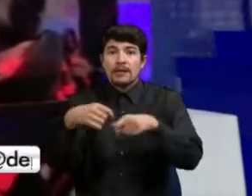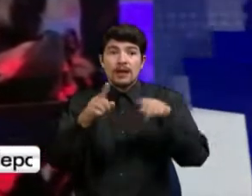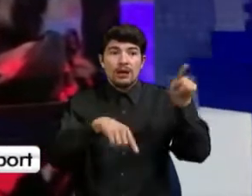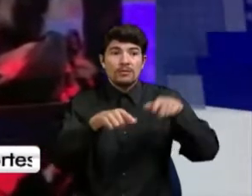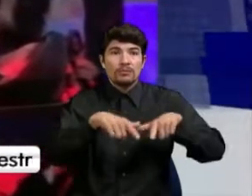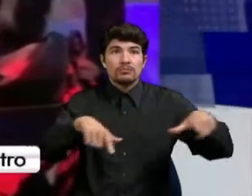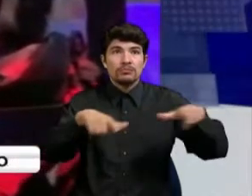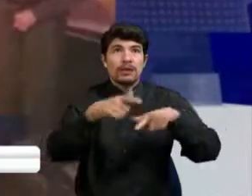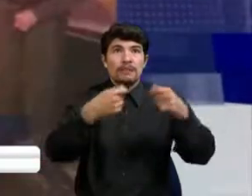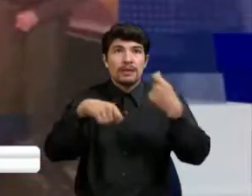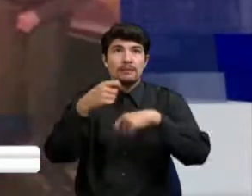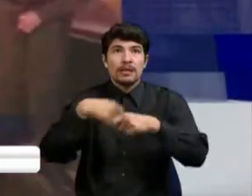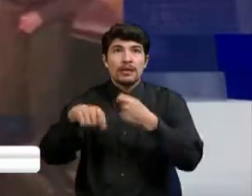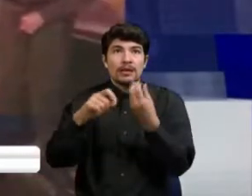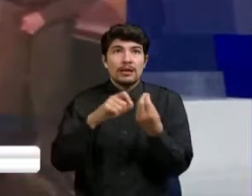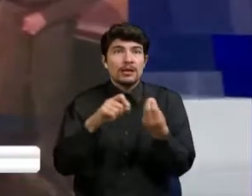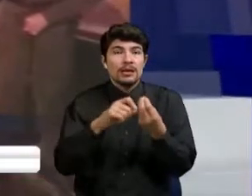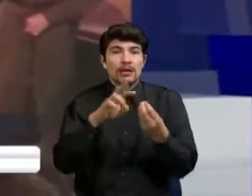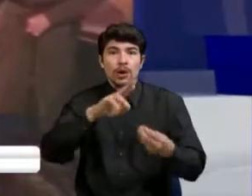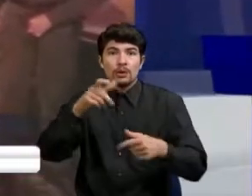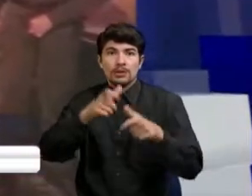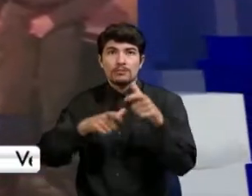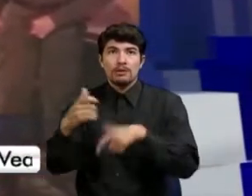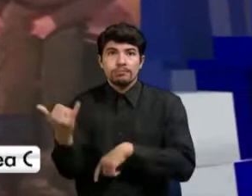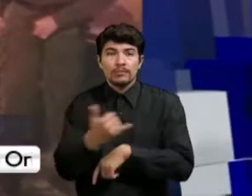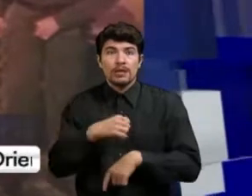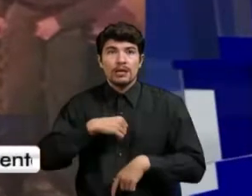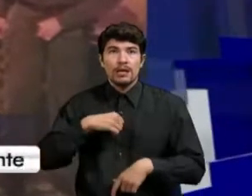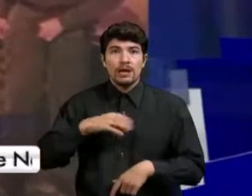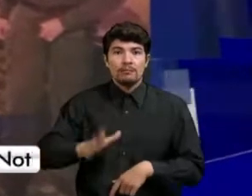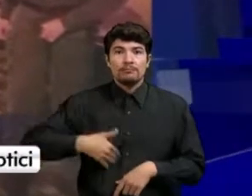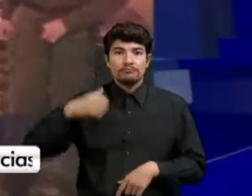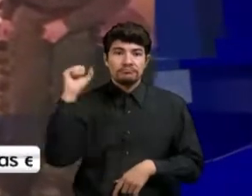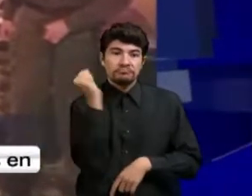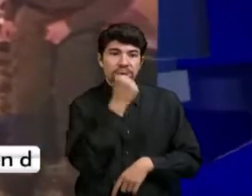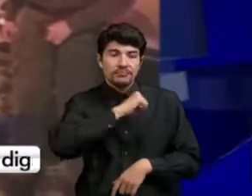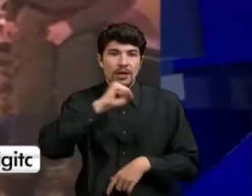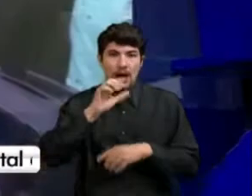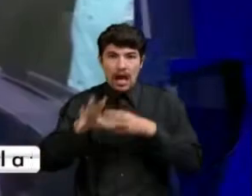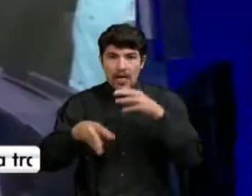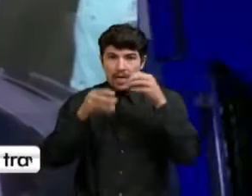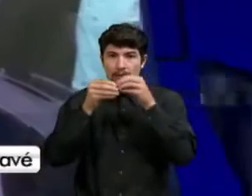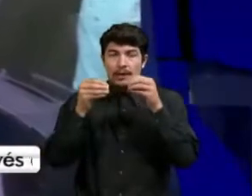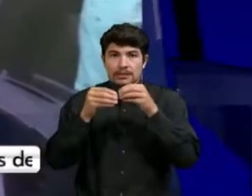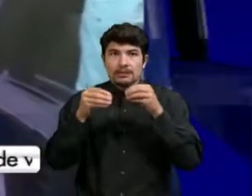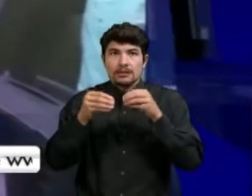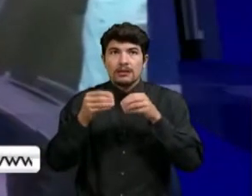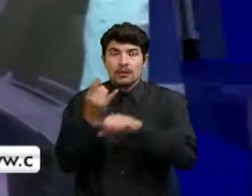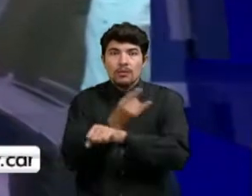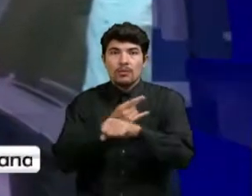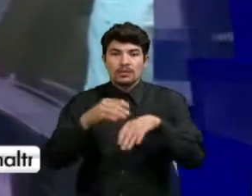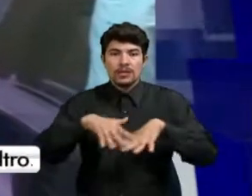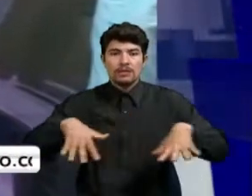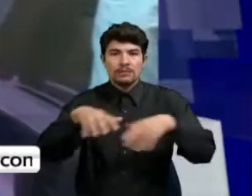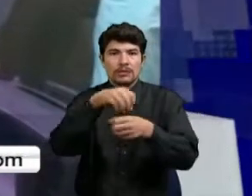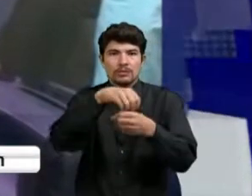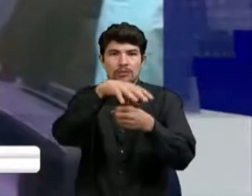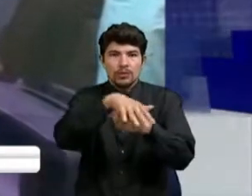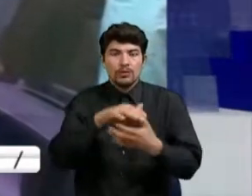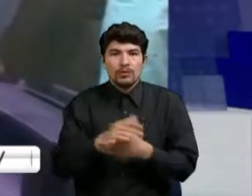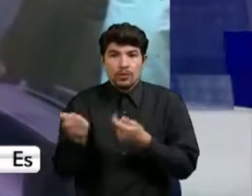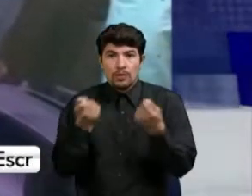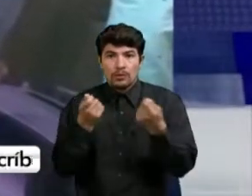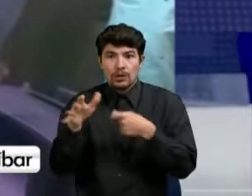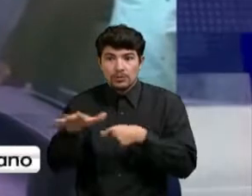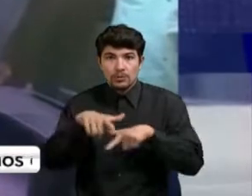ellos alucinógenos y que otras personas portaban armas blancas, además de invasión del espacio público. Los controles en estos sitios